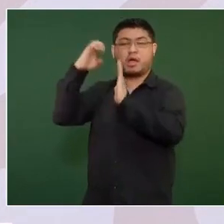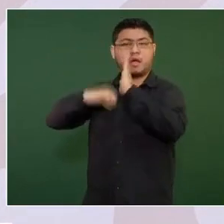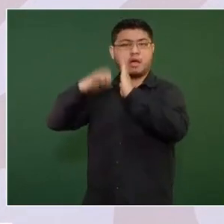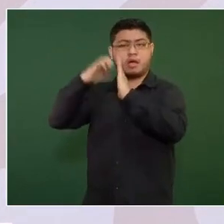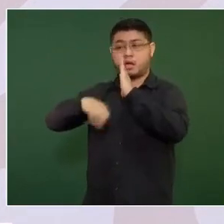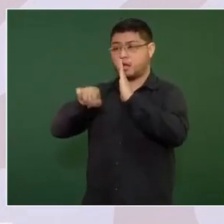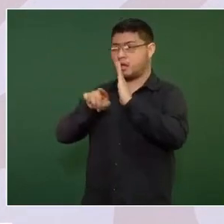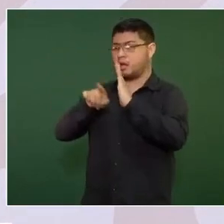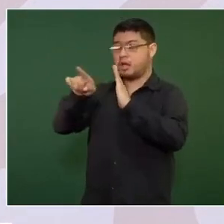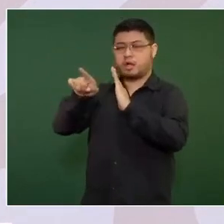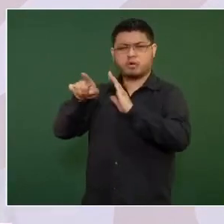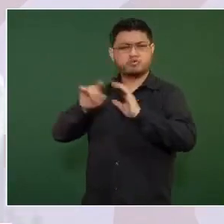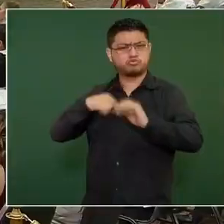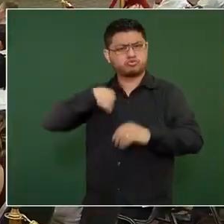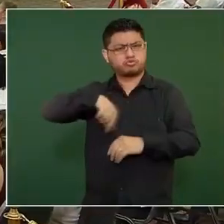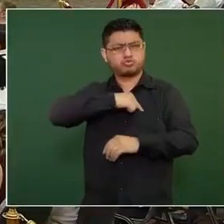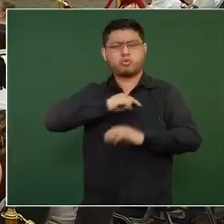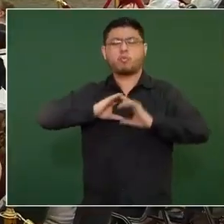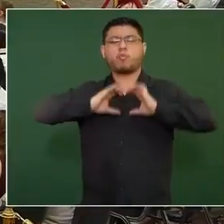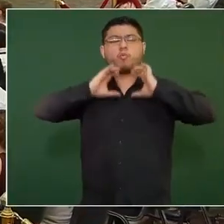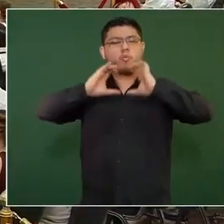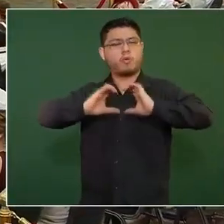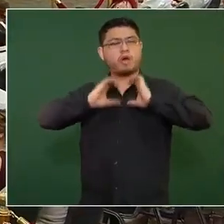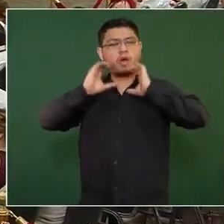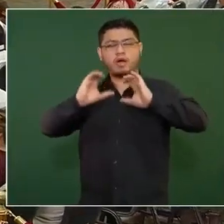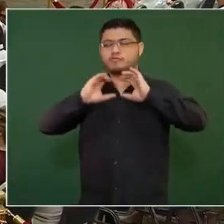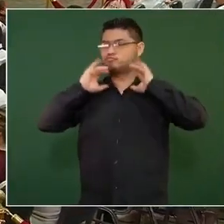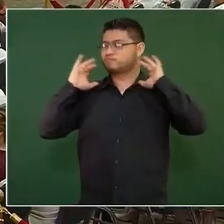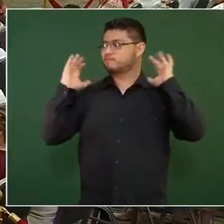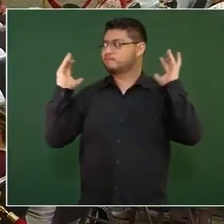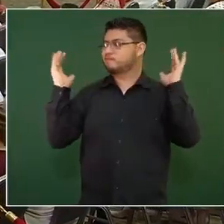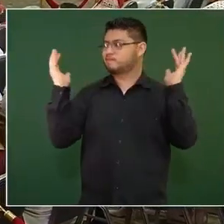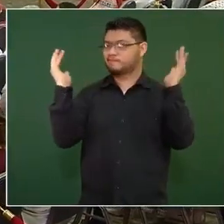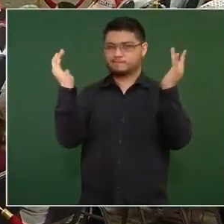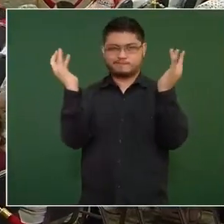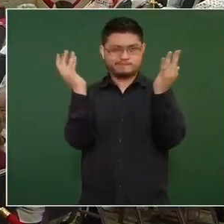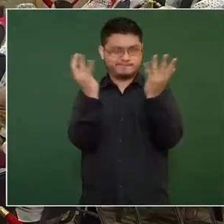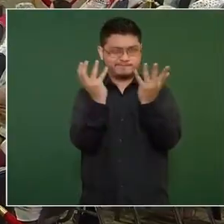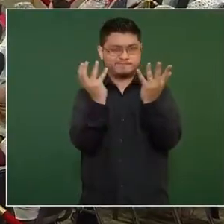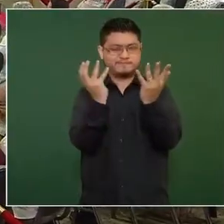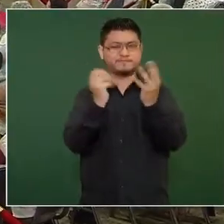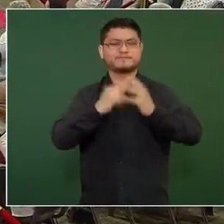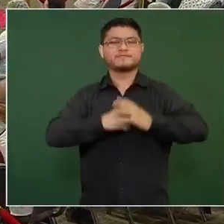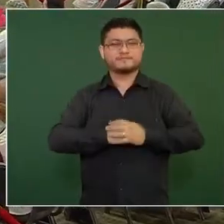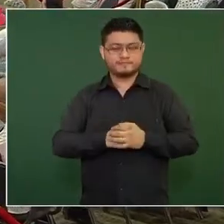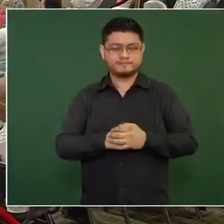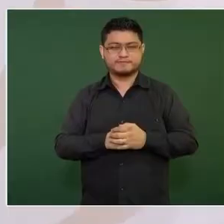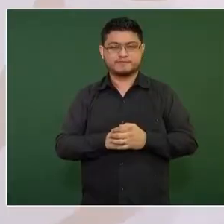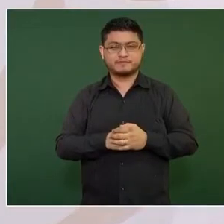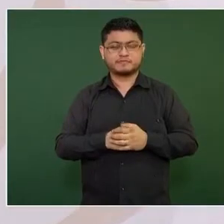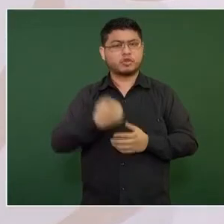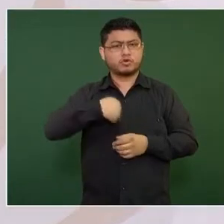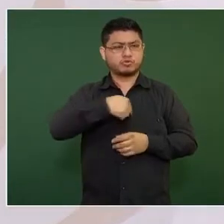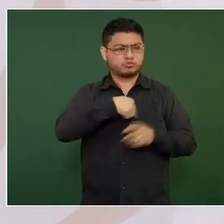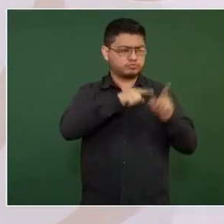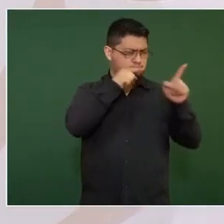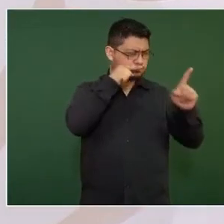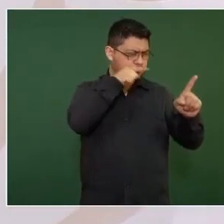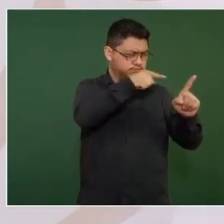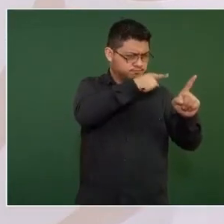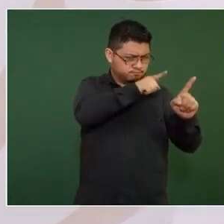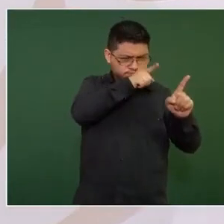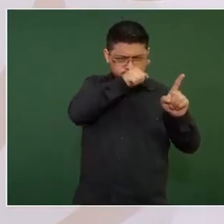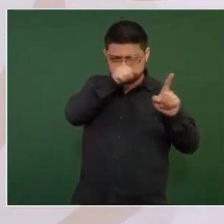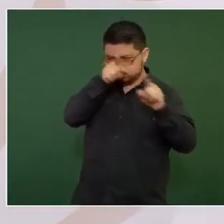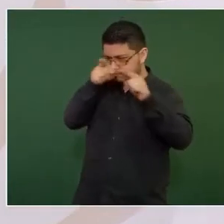abierto y cuidamos como nunca el medio ambiente. Hemos reorientado los objetivos